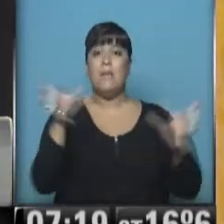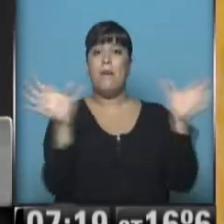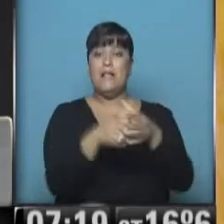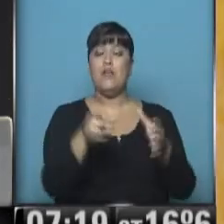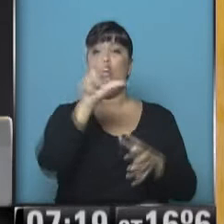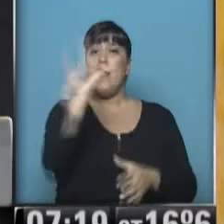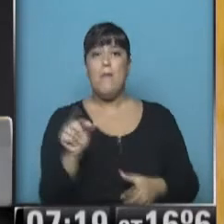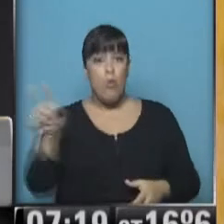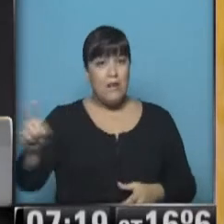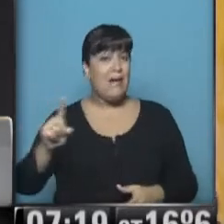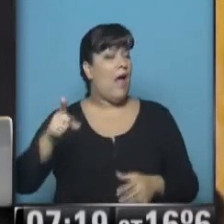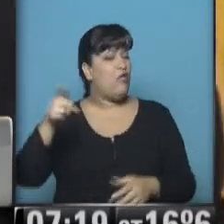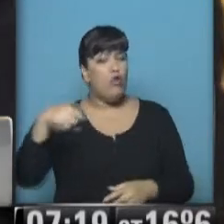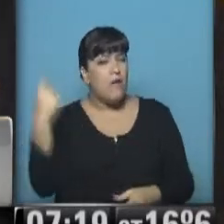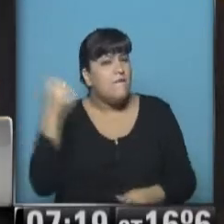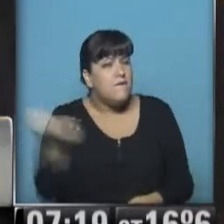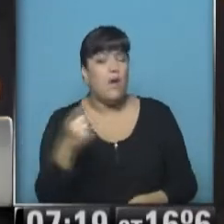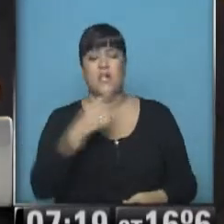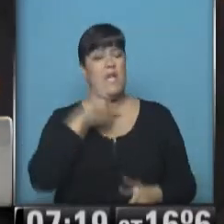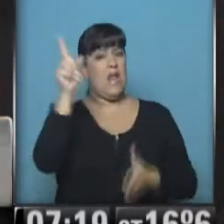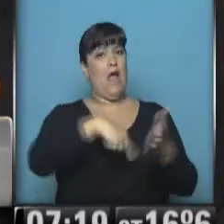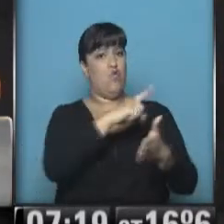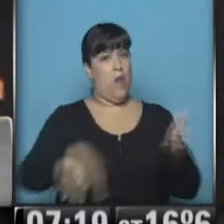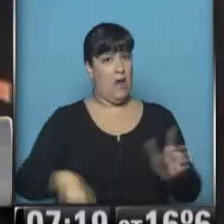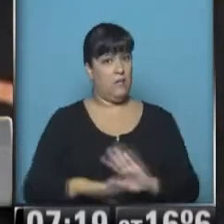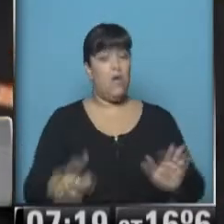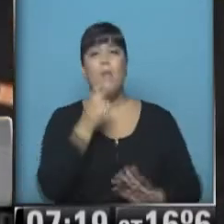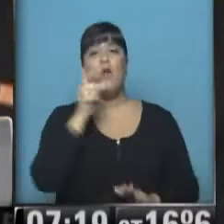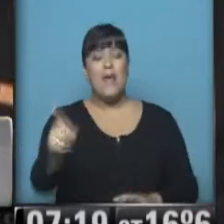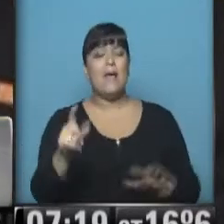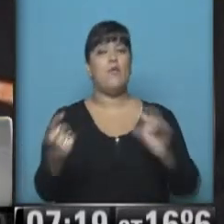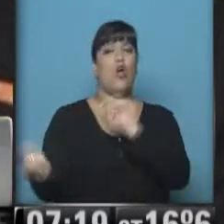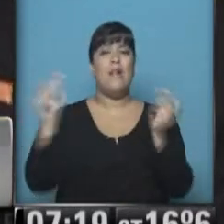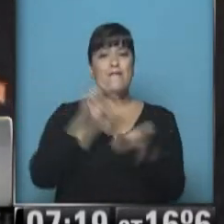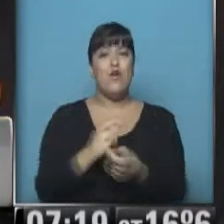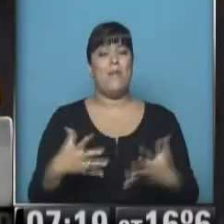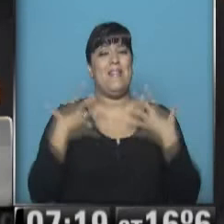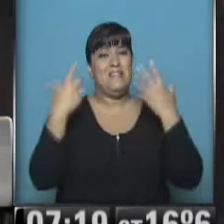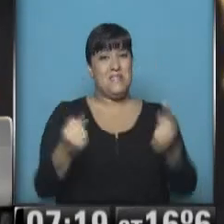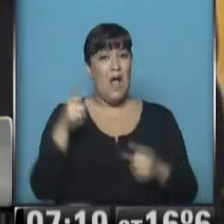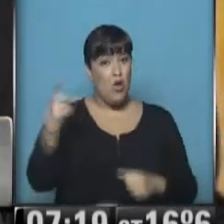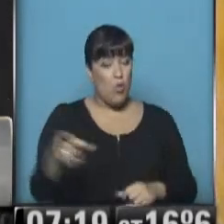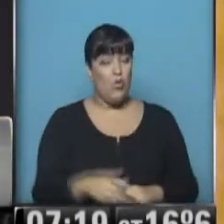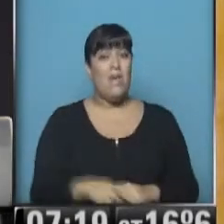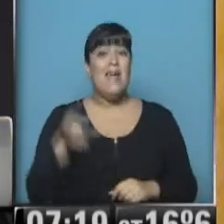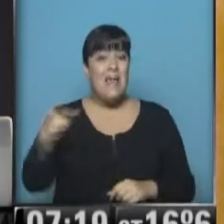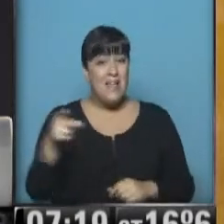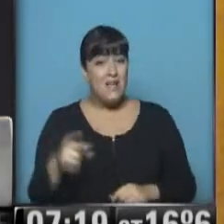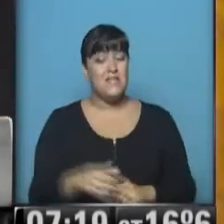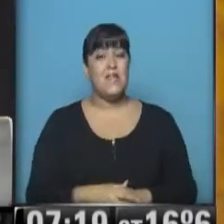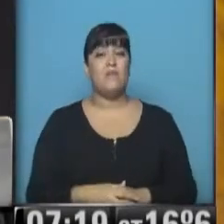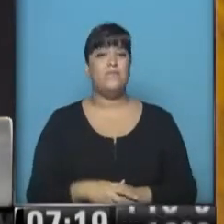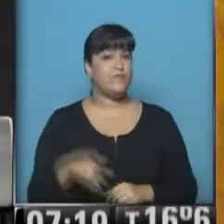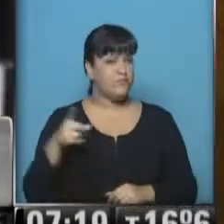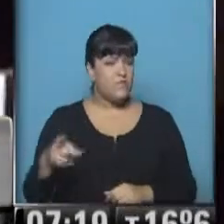están decididos a anulárselo. Por ejemplo, la reforma sanitaria, que fue indudablemente una